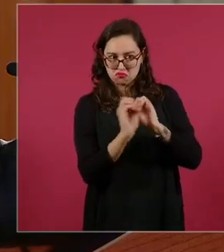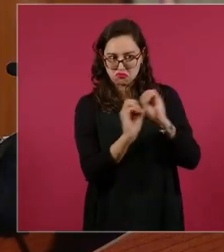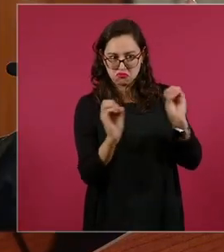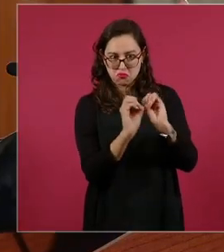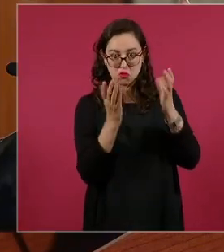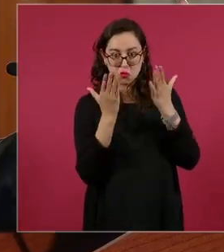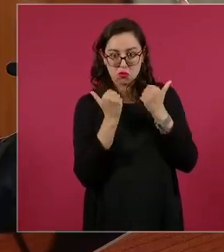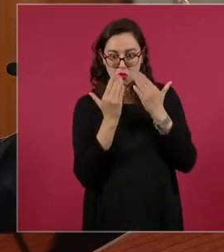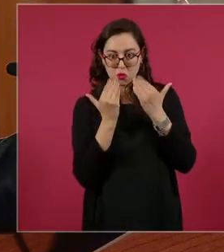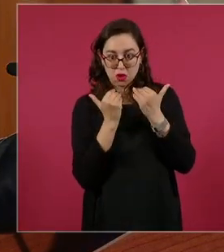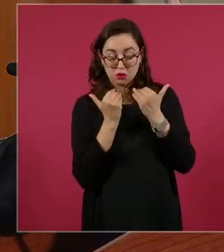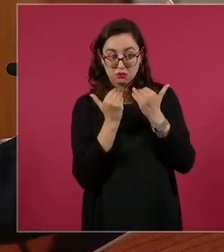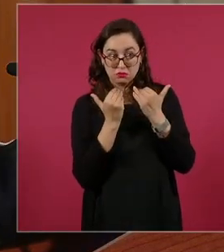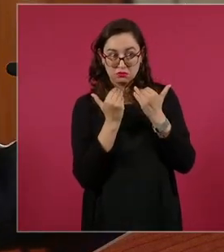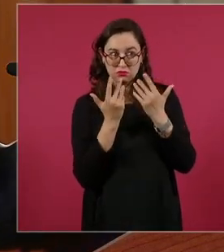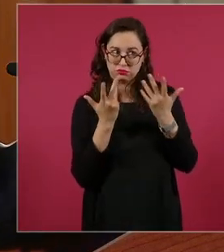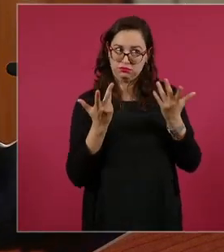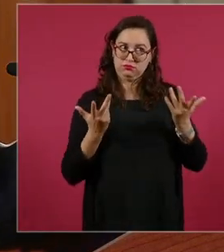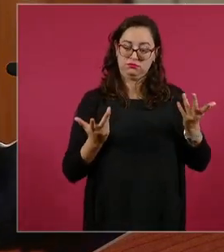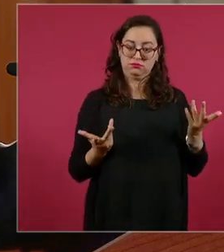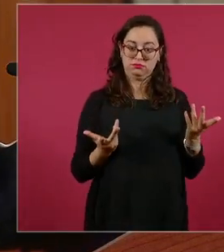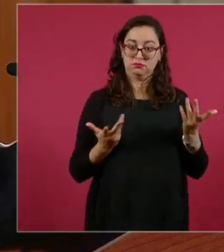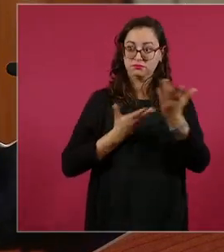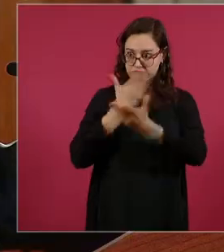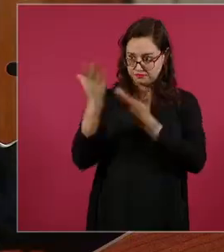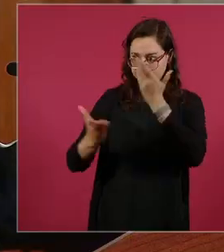¿podrías ofrecer una disculpa pública?